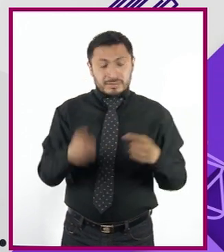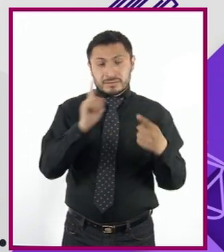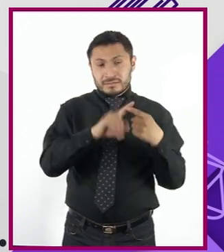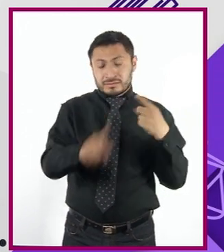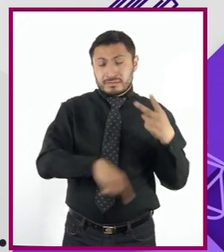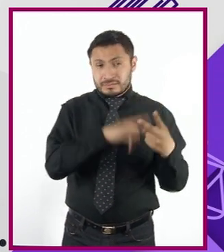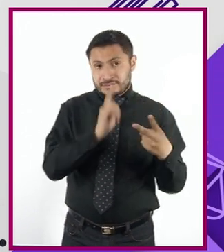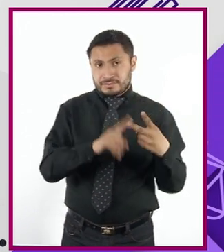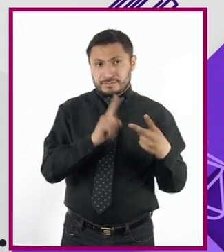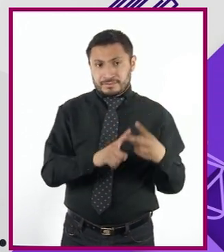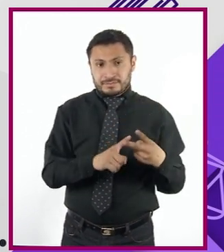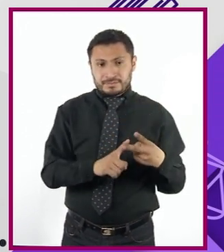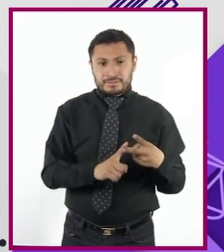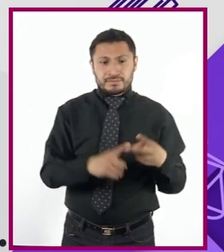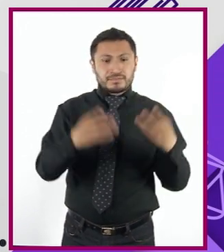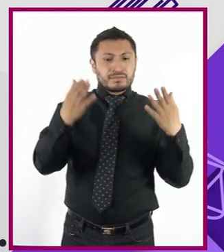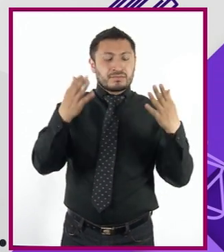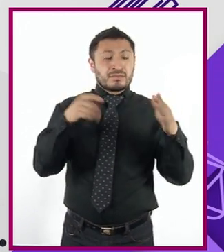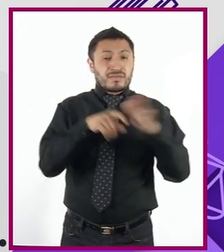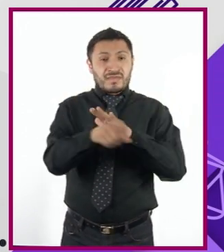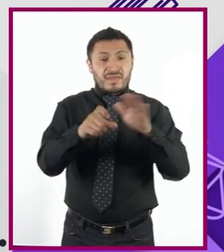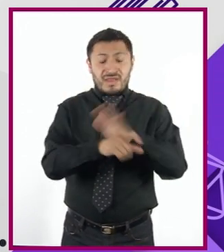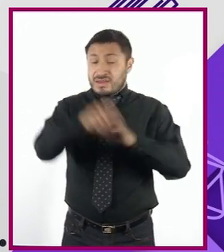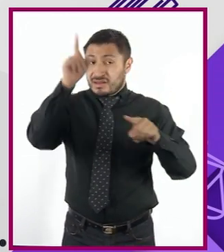2. Ausencia de corrupción,